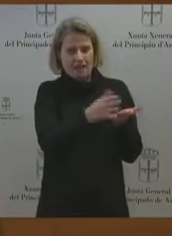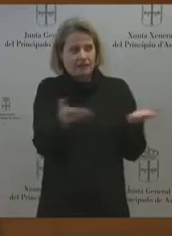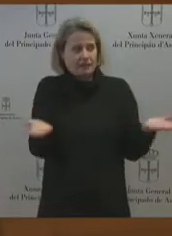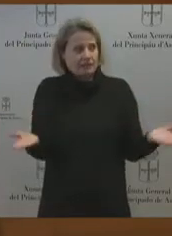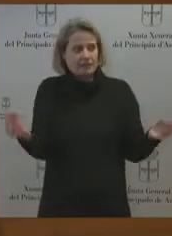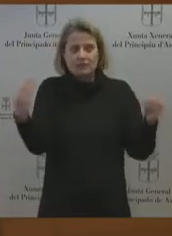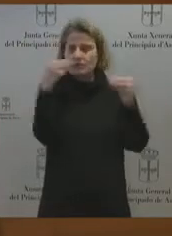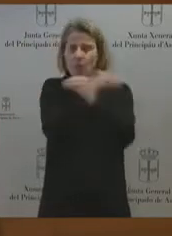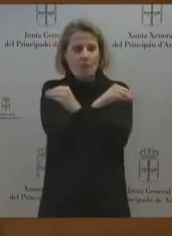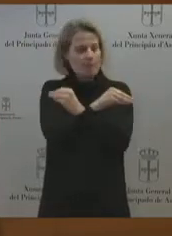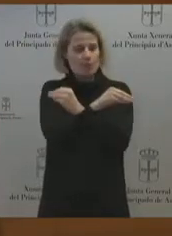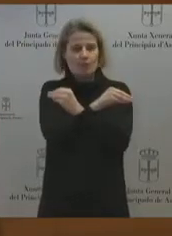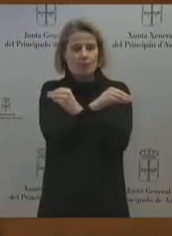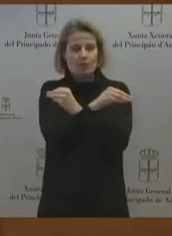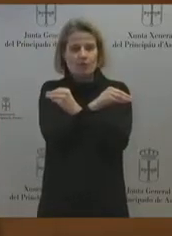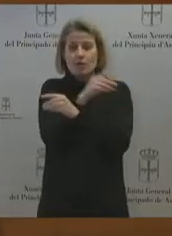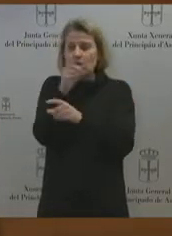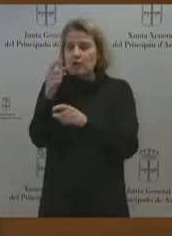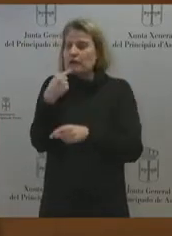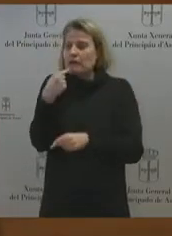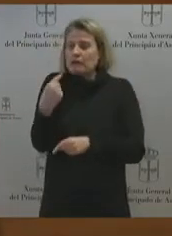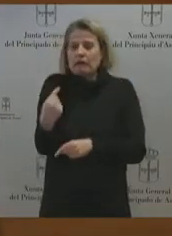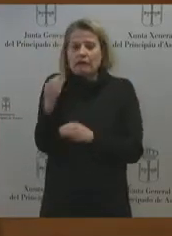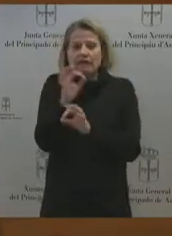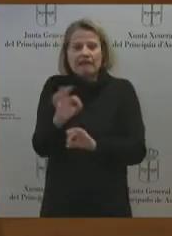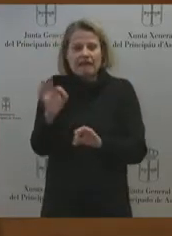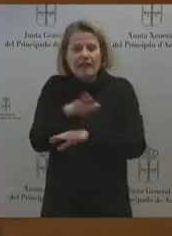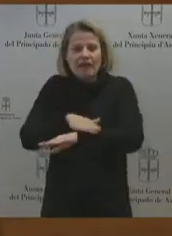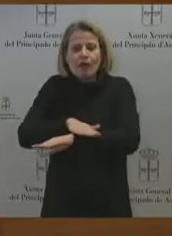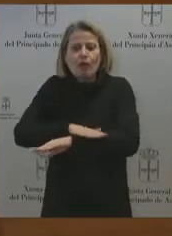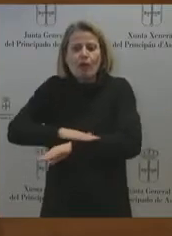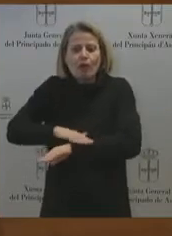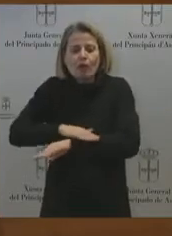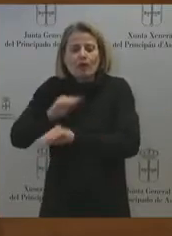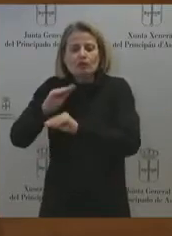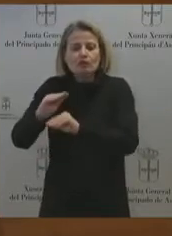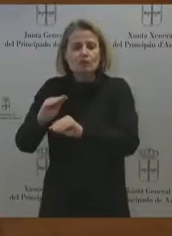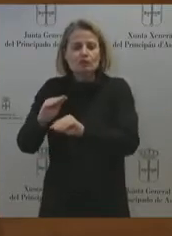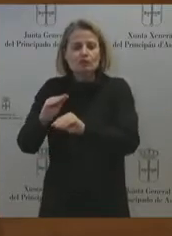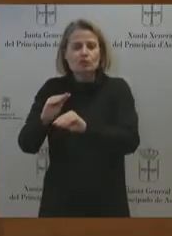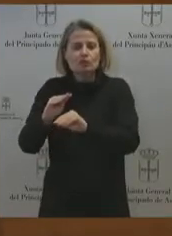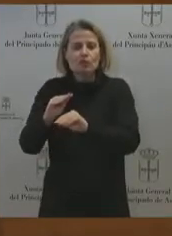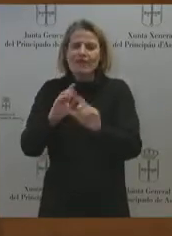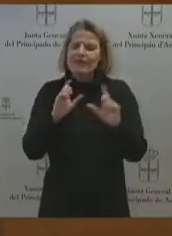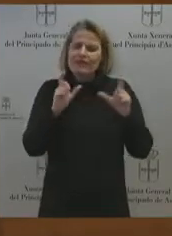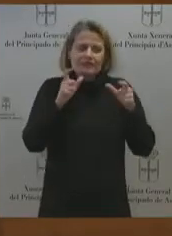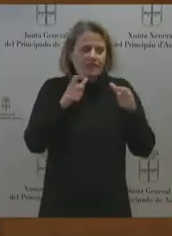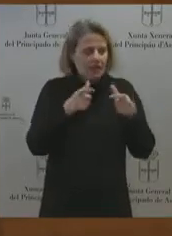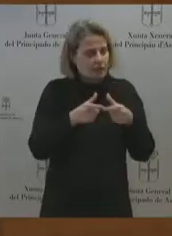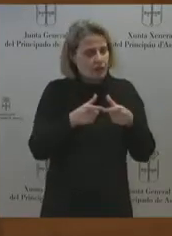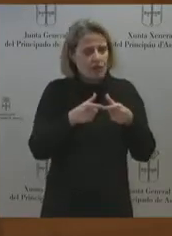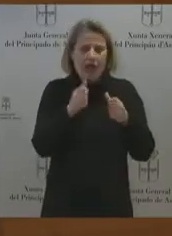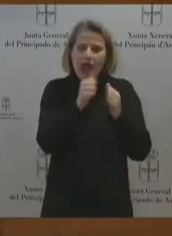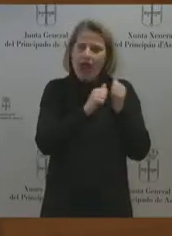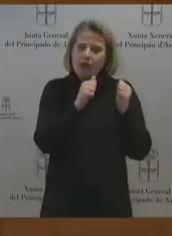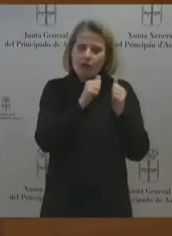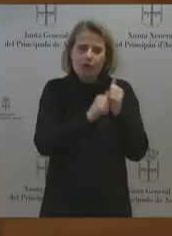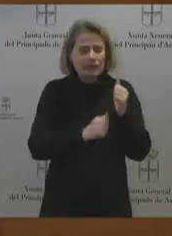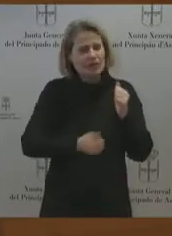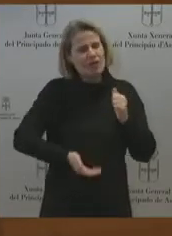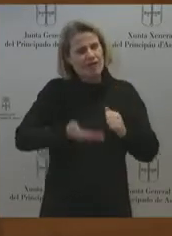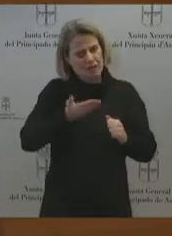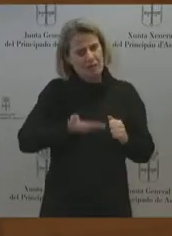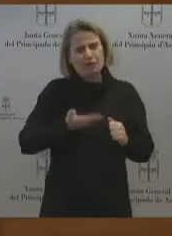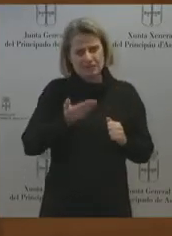¿Cómo no va a ser estratégico el sector del aluminio? ¿Cómo no va a tener salida? Pues por supuesto que la tiene. Por tanto, esa es la primera mentira que hay que